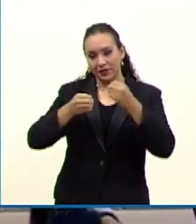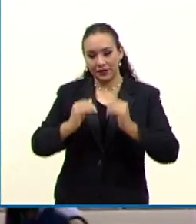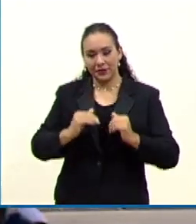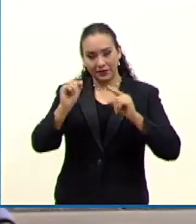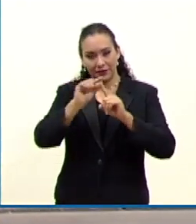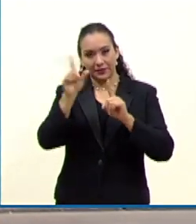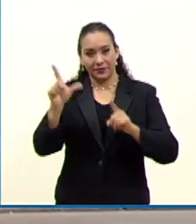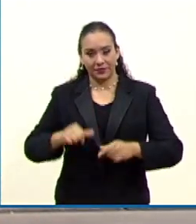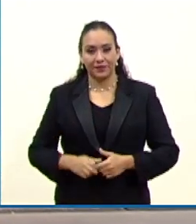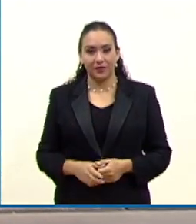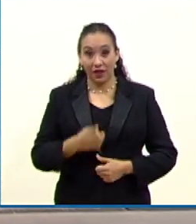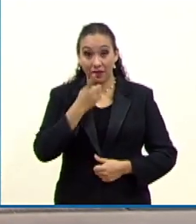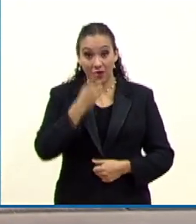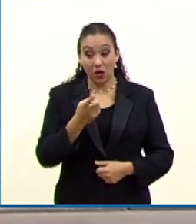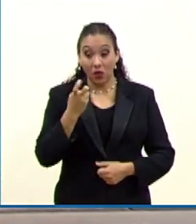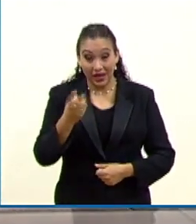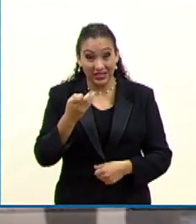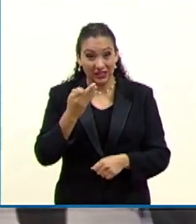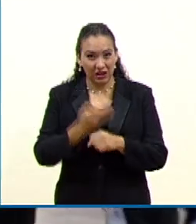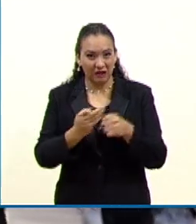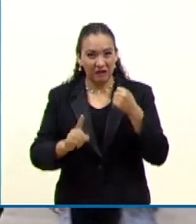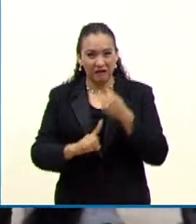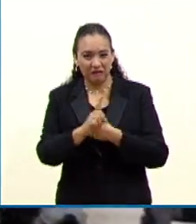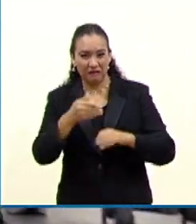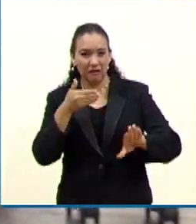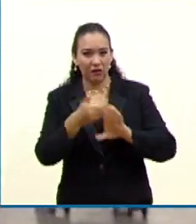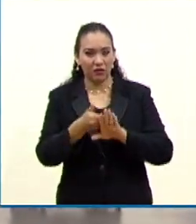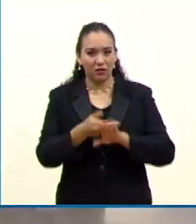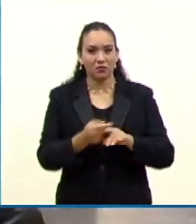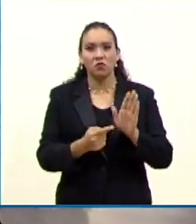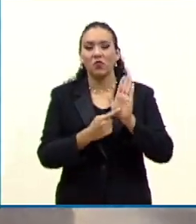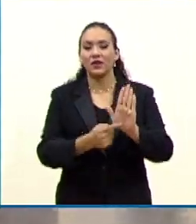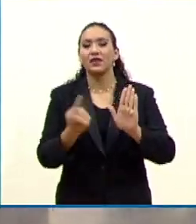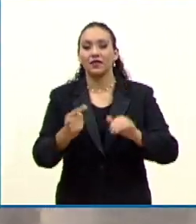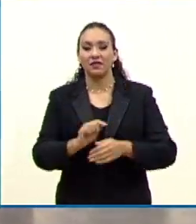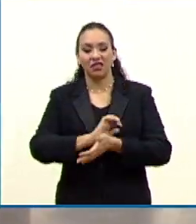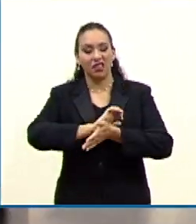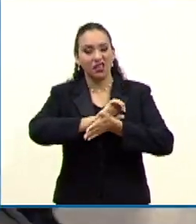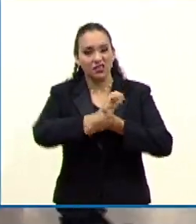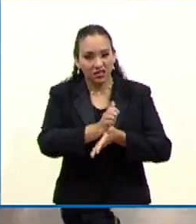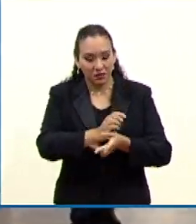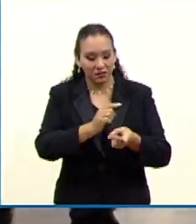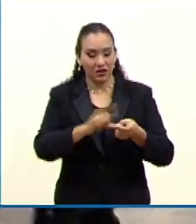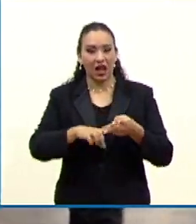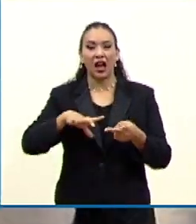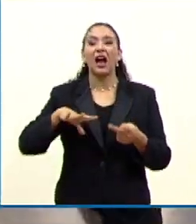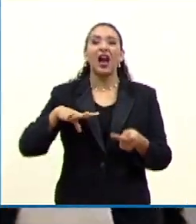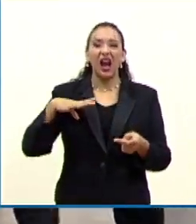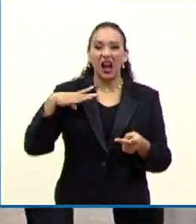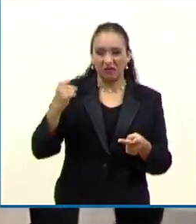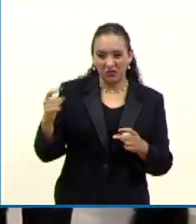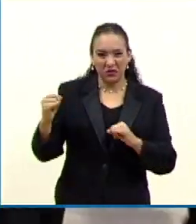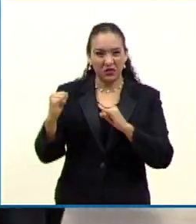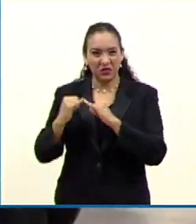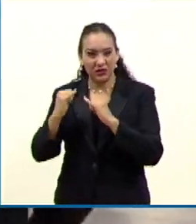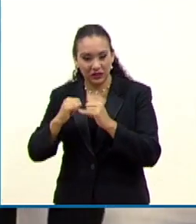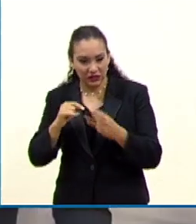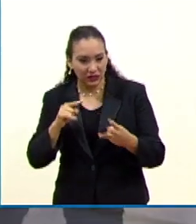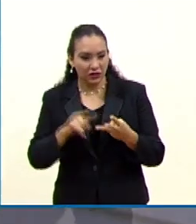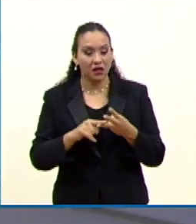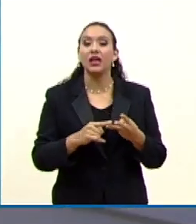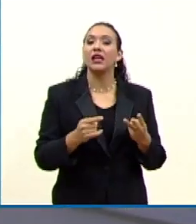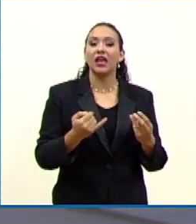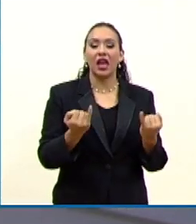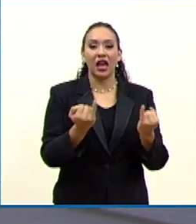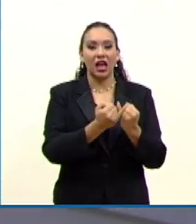Corte. Indicó que este tipo de violencia se manifiesta en la desigualdad, discriminación, abuso de poder y estereotipos de género.